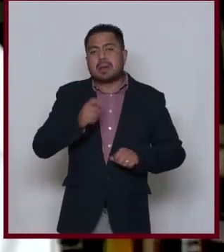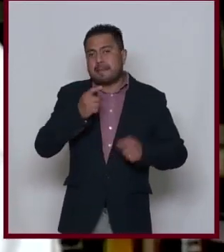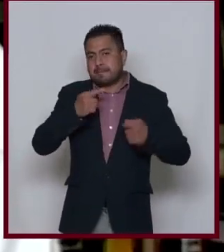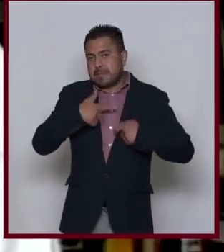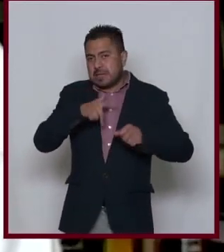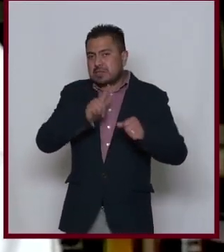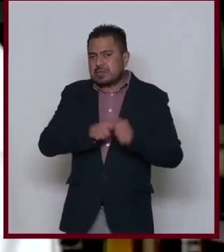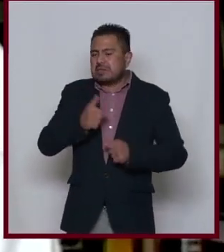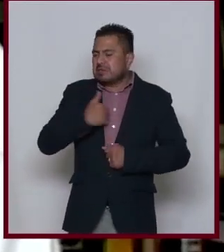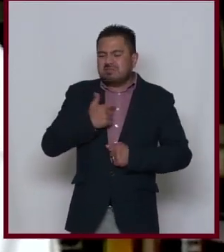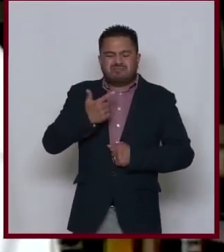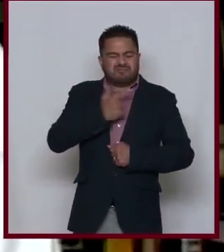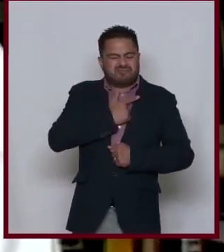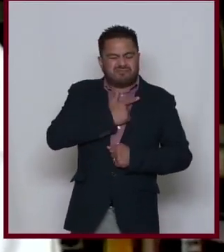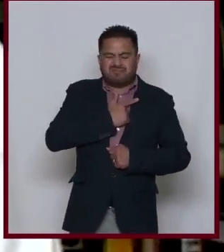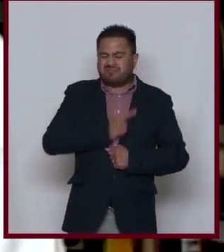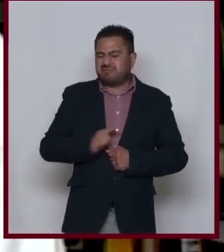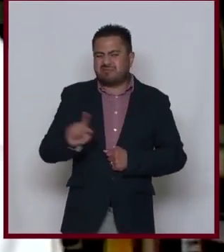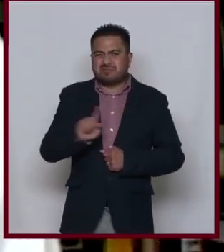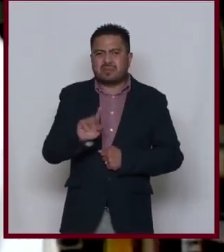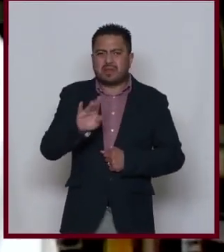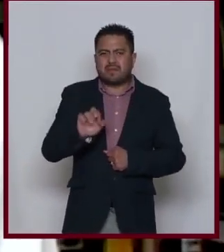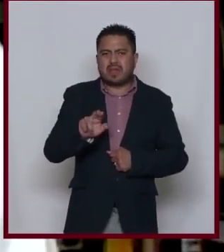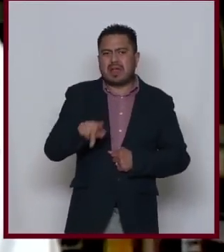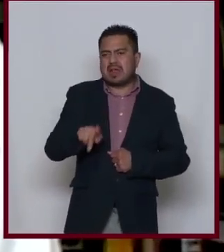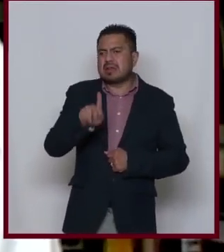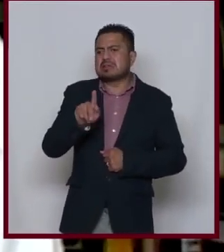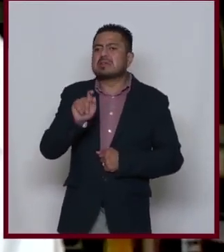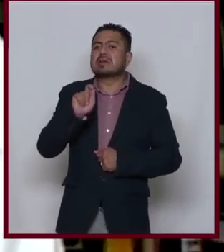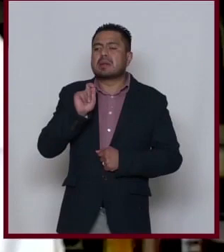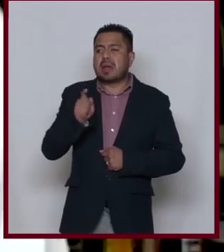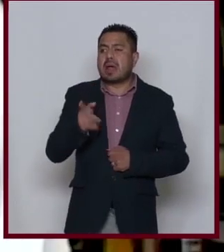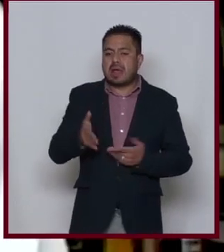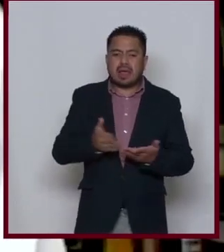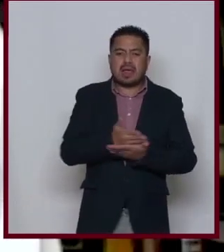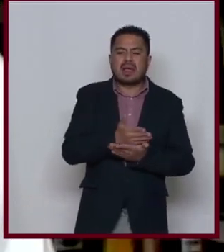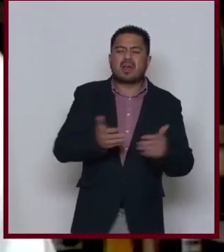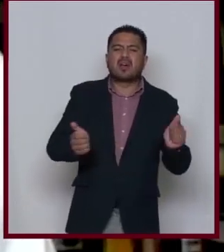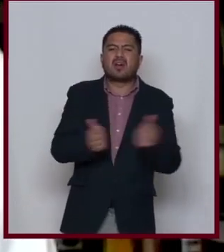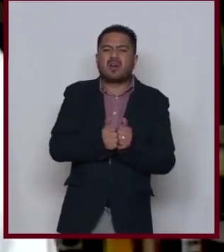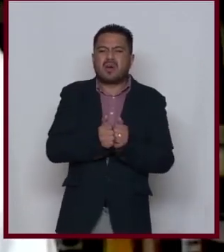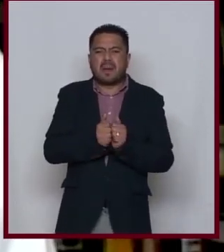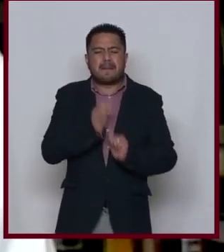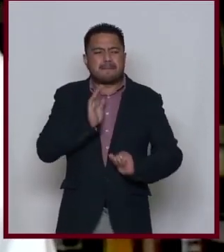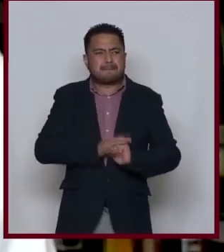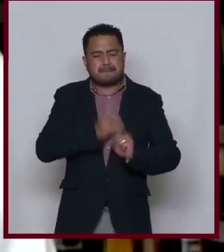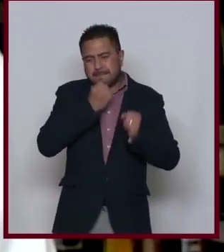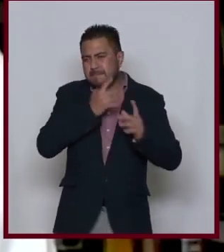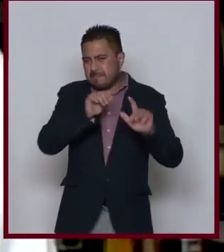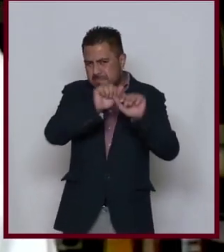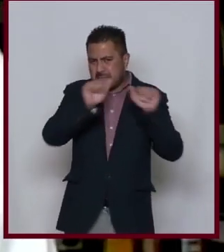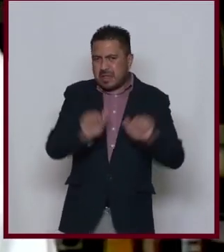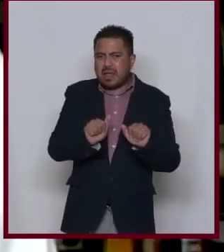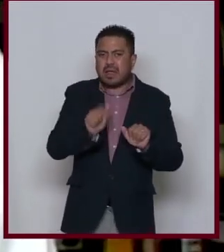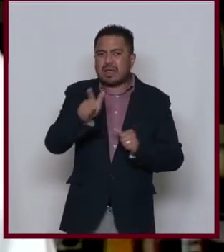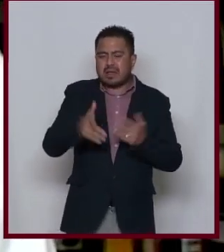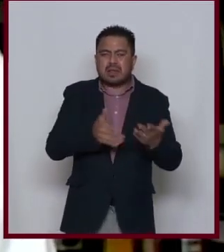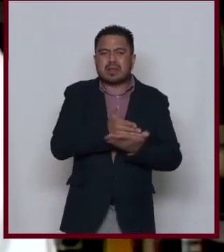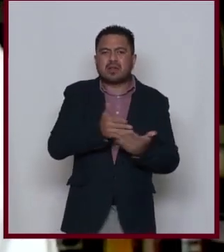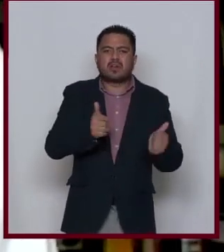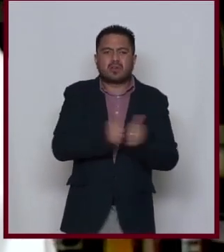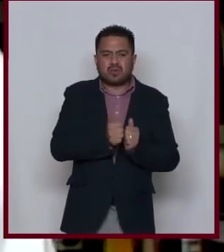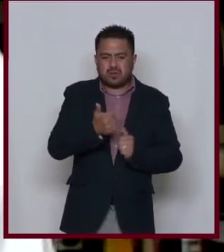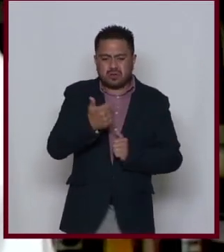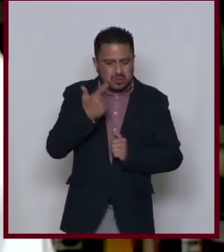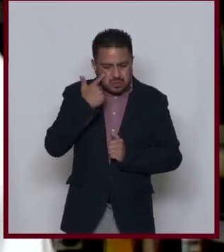personal, a mí no me gusta la obra de Bartók, pero es que allí interviene, pues es una de las bellas artes, entonces interviene el gusto,